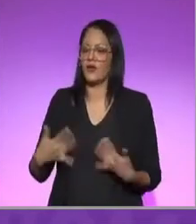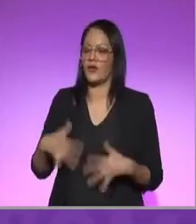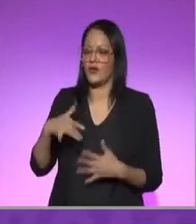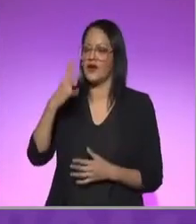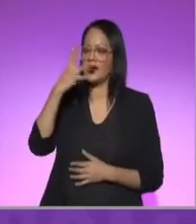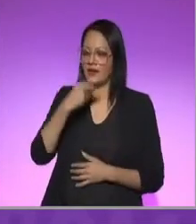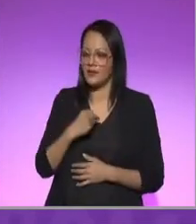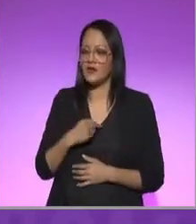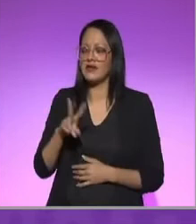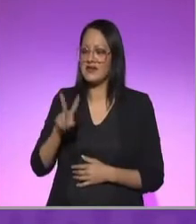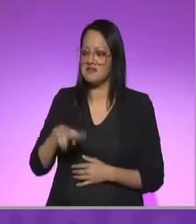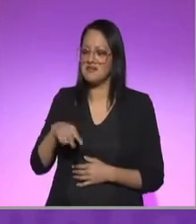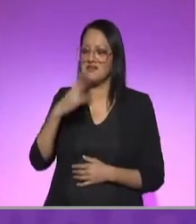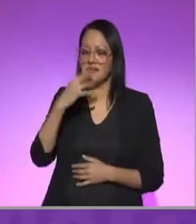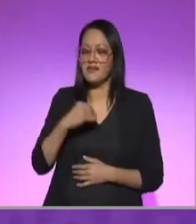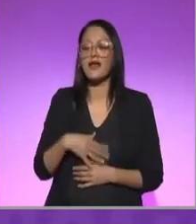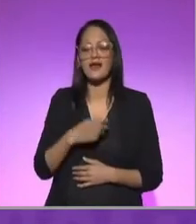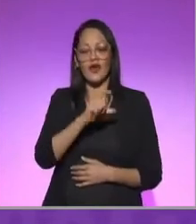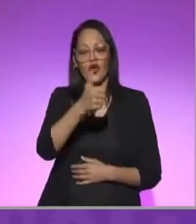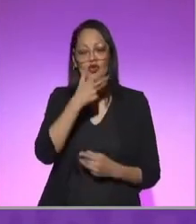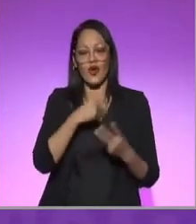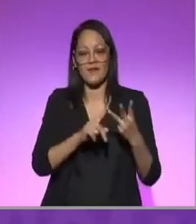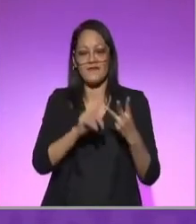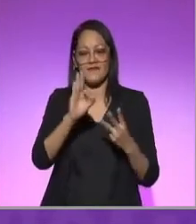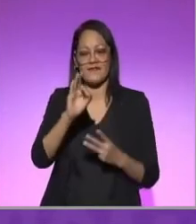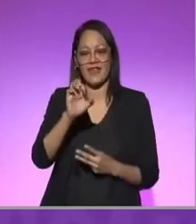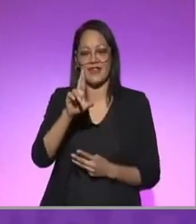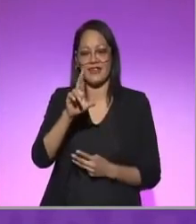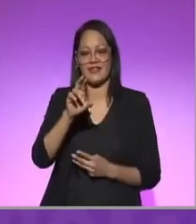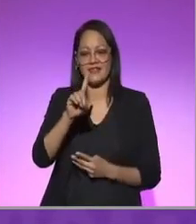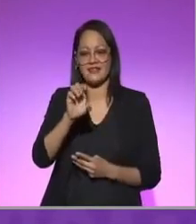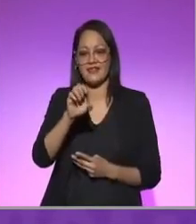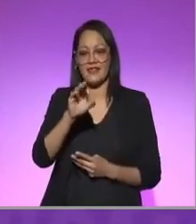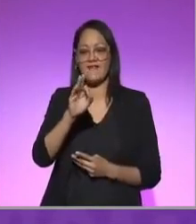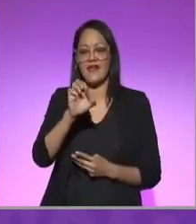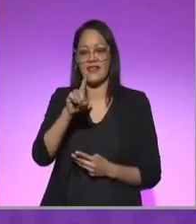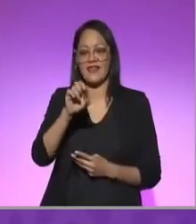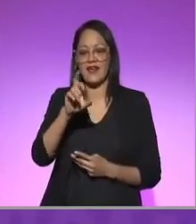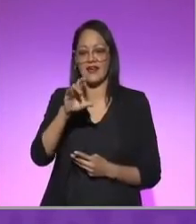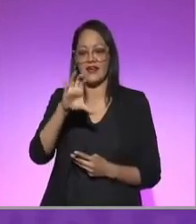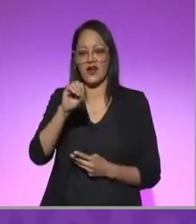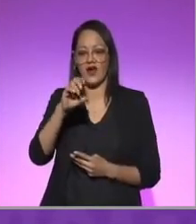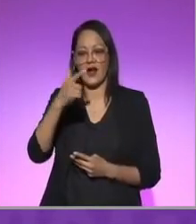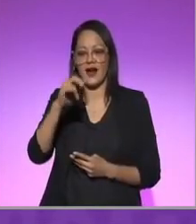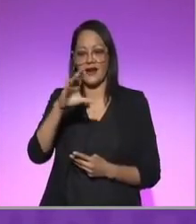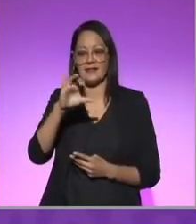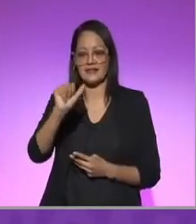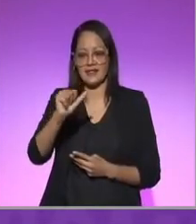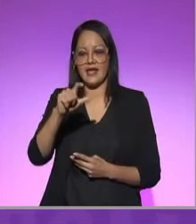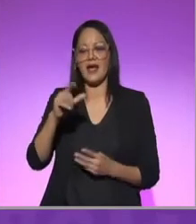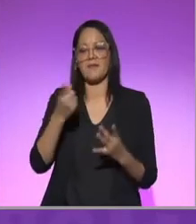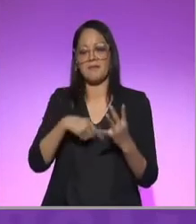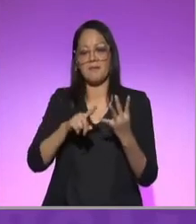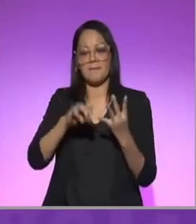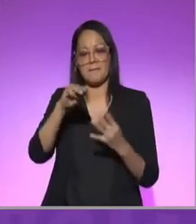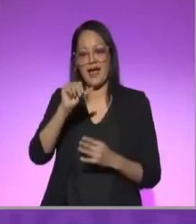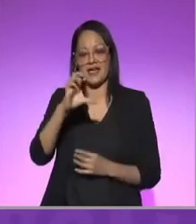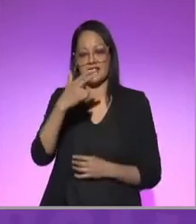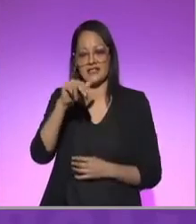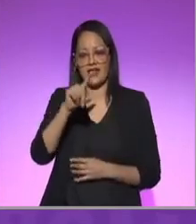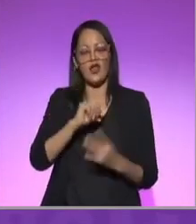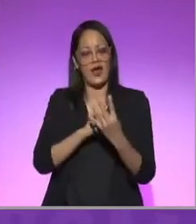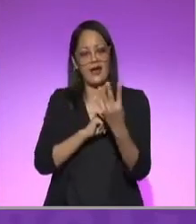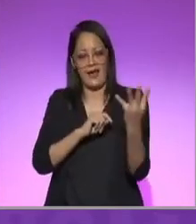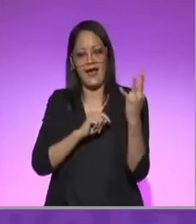Pellicer, maravilloso. Y Federico García Lorca, ¿sí? Machado, ellos. Gracias.